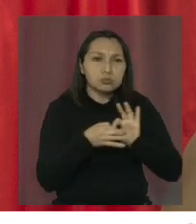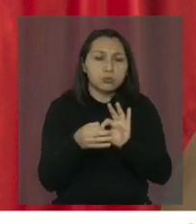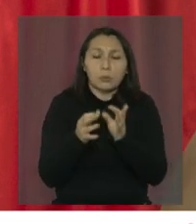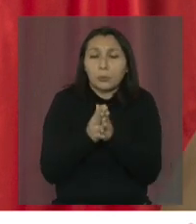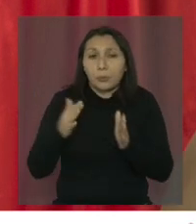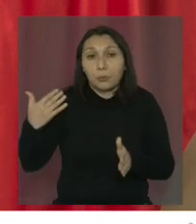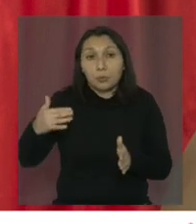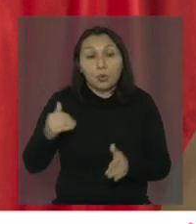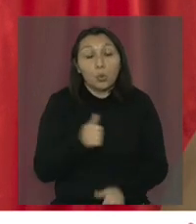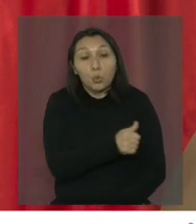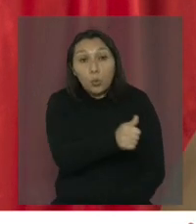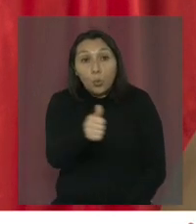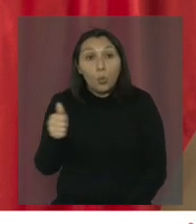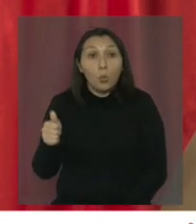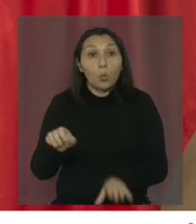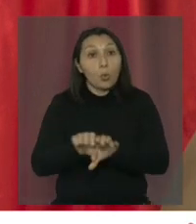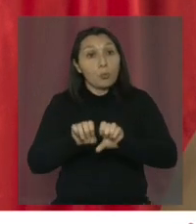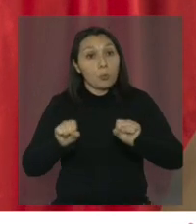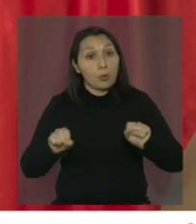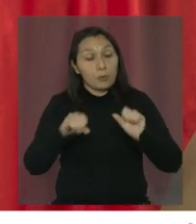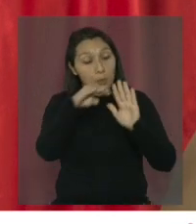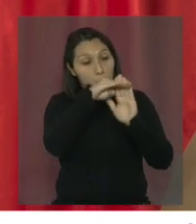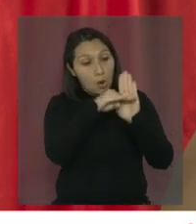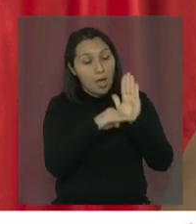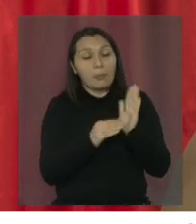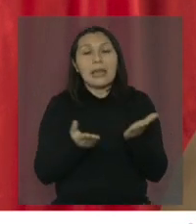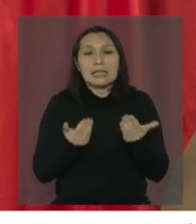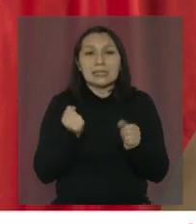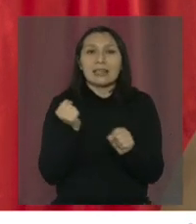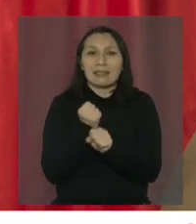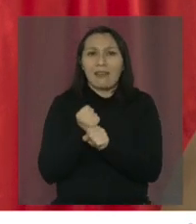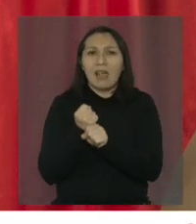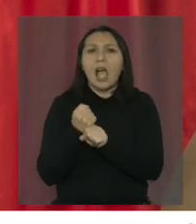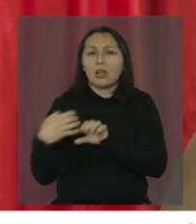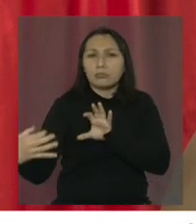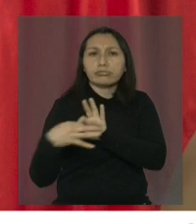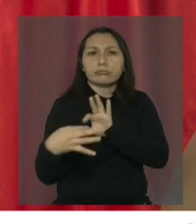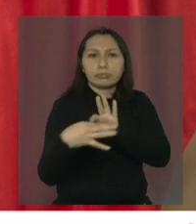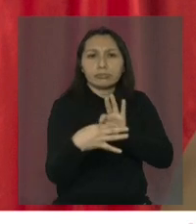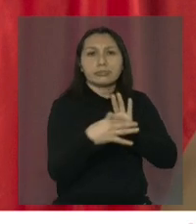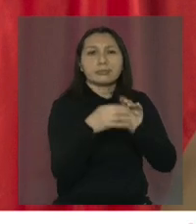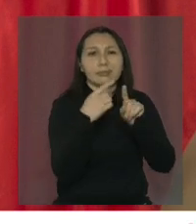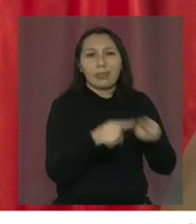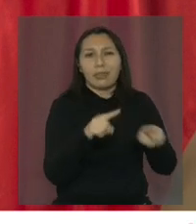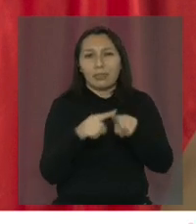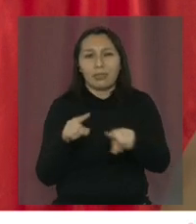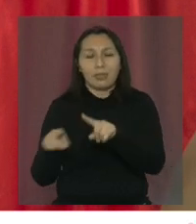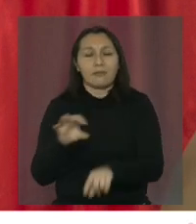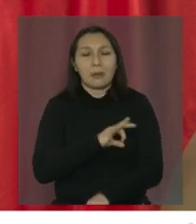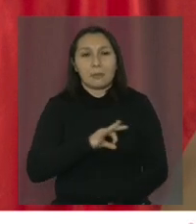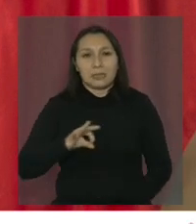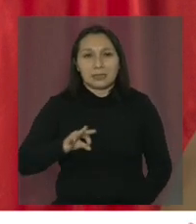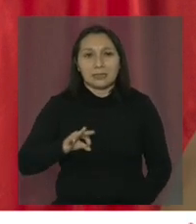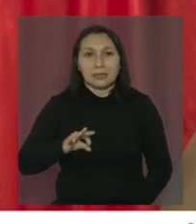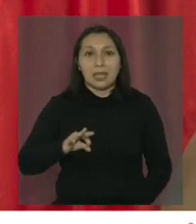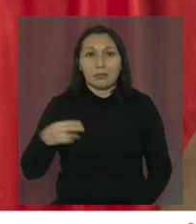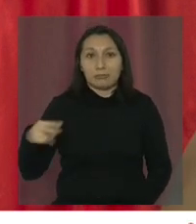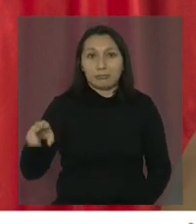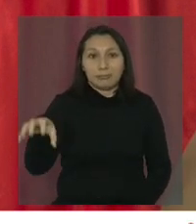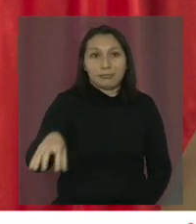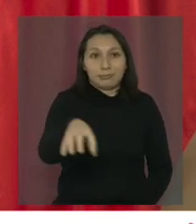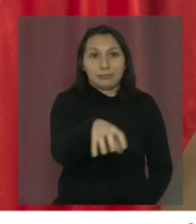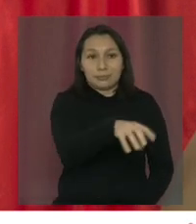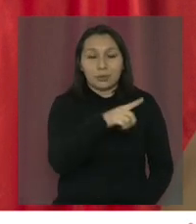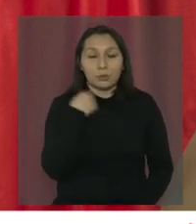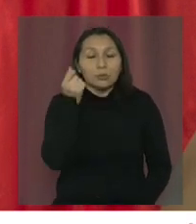porque todos los compromisos programáticos requieren del trabajo mancomunado de los distintos ministerios y por cierto que